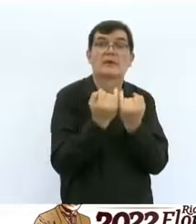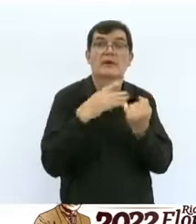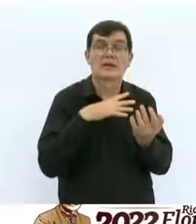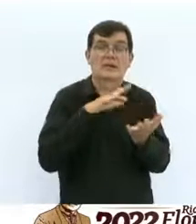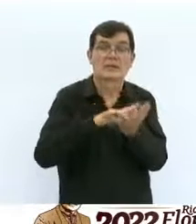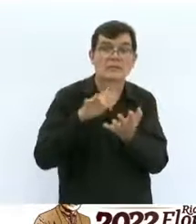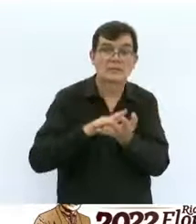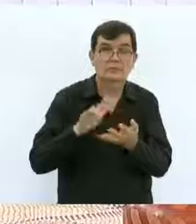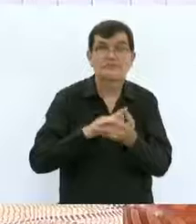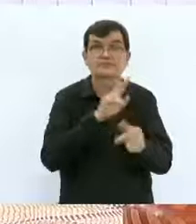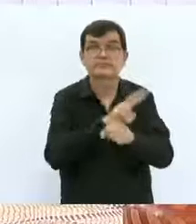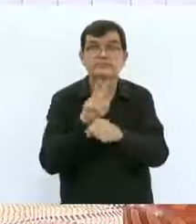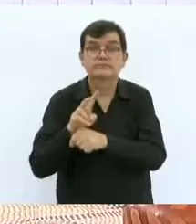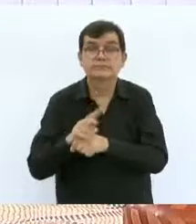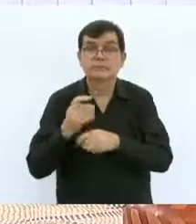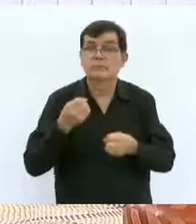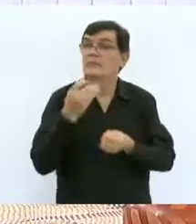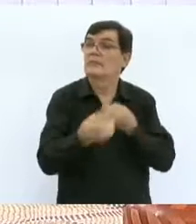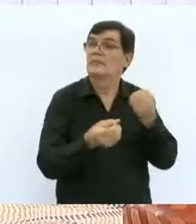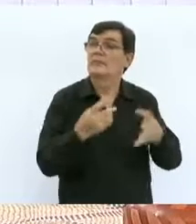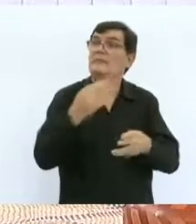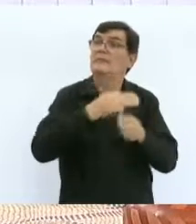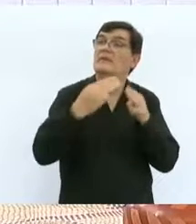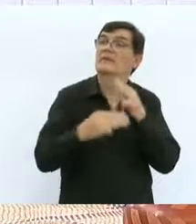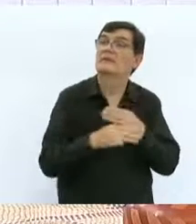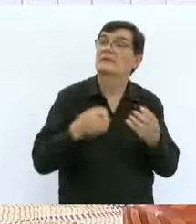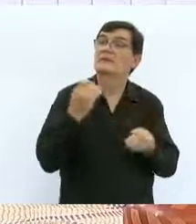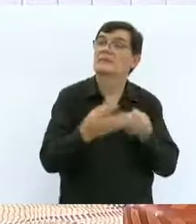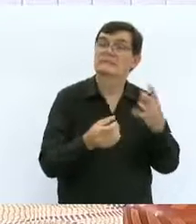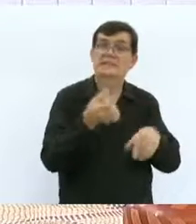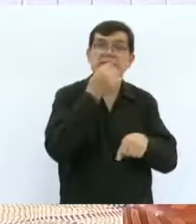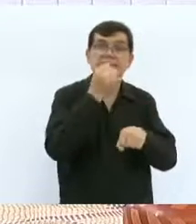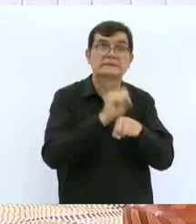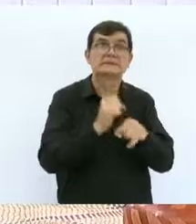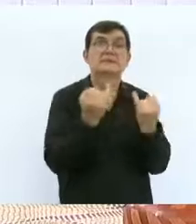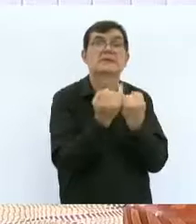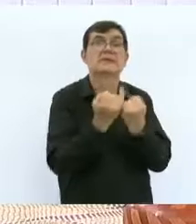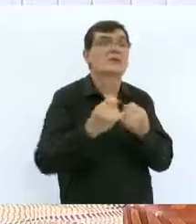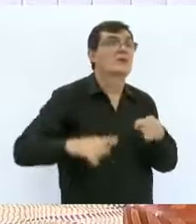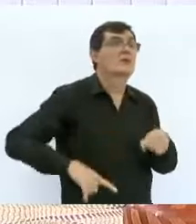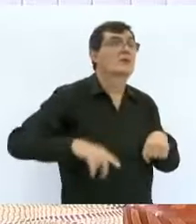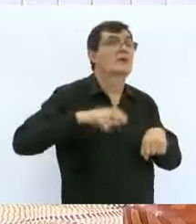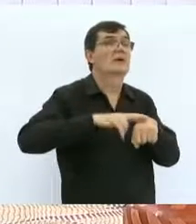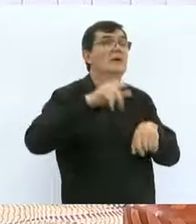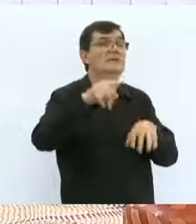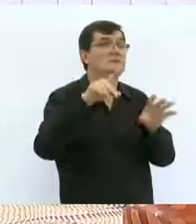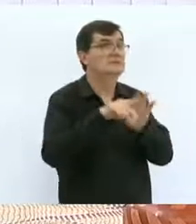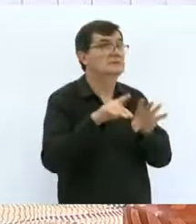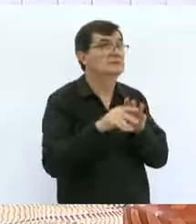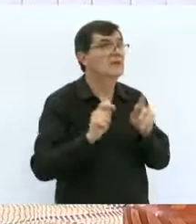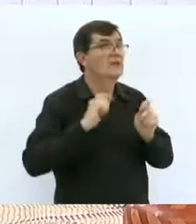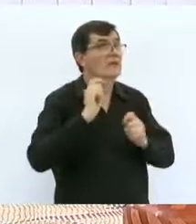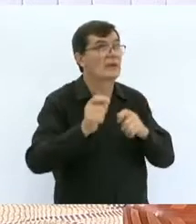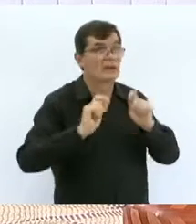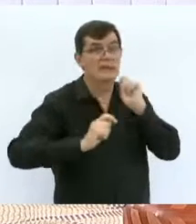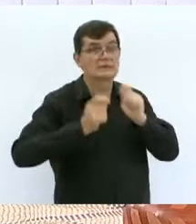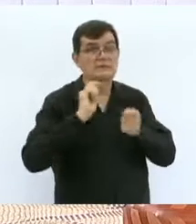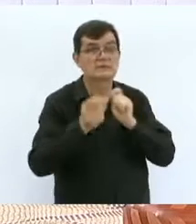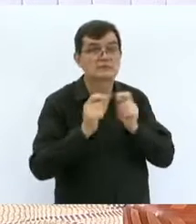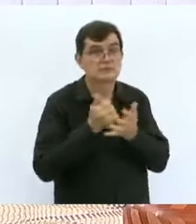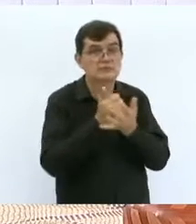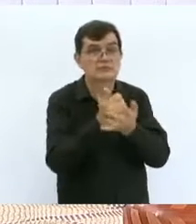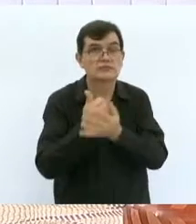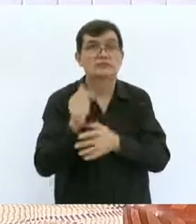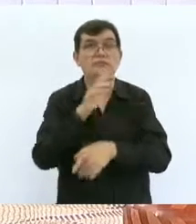apoyo logístico para el suministro de materiales y la secretaria así como también el gobierno del estado les damos la asesoría permanente a